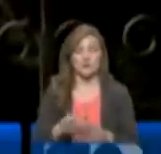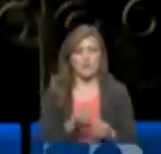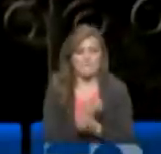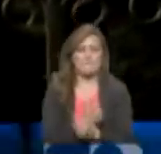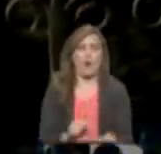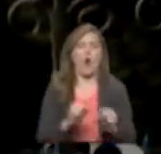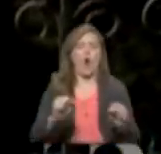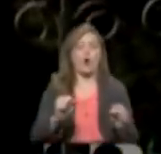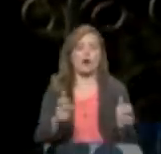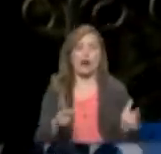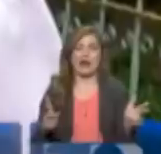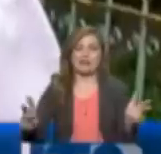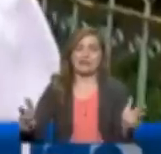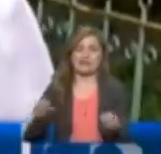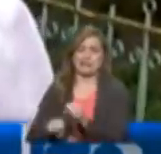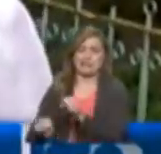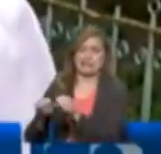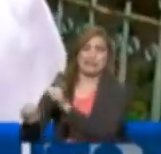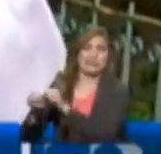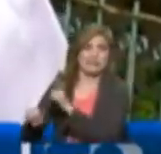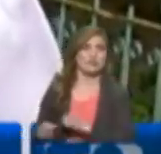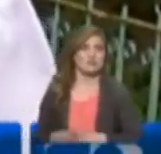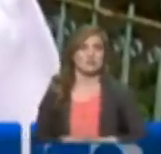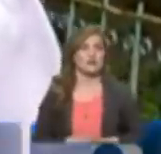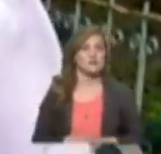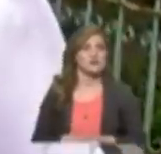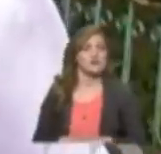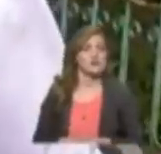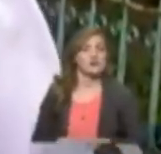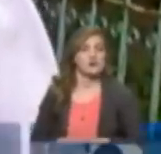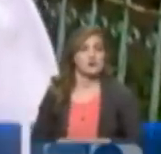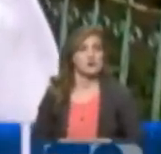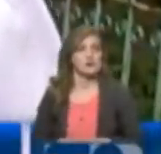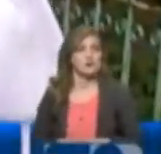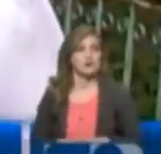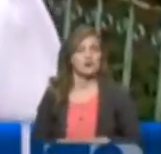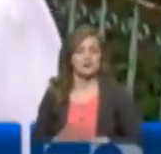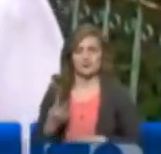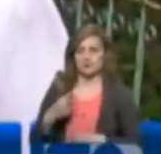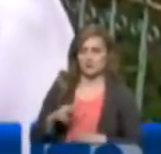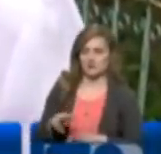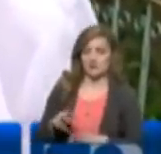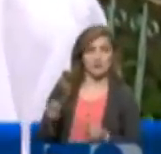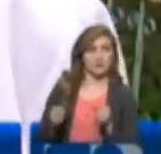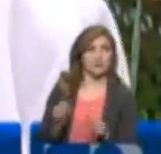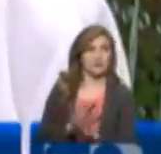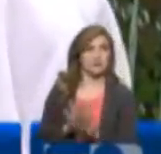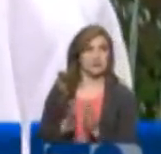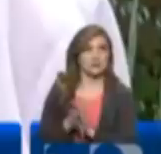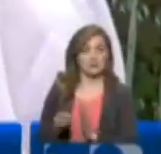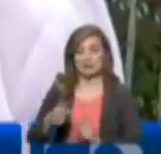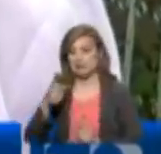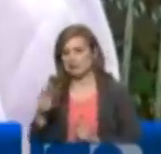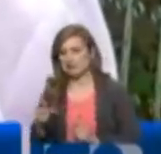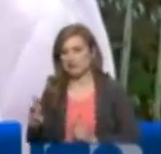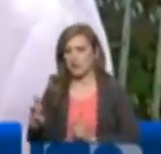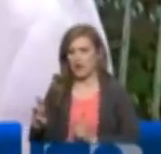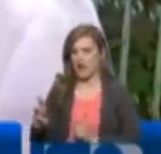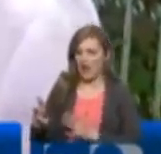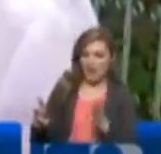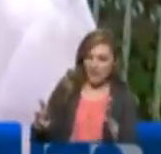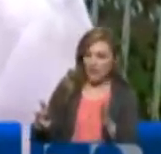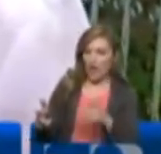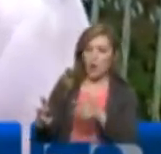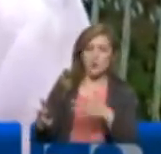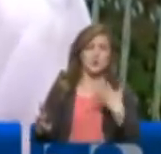que estaban estacionados con mi carta está allí cuando me doy cuenta yo ya no le pasó nada probando no del otro lado y me di cuenta cuál es